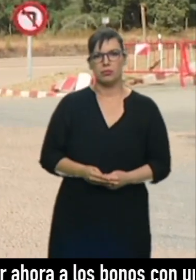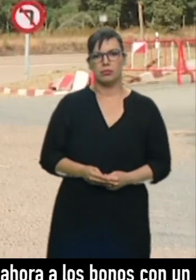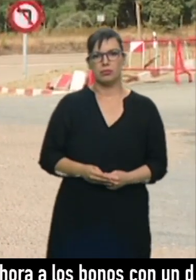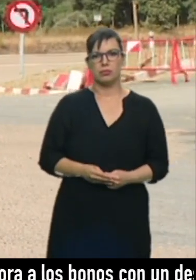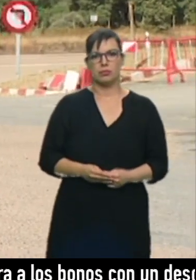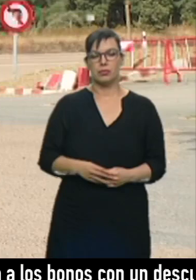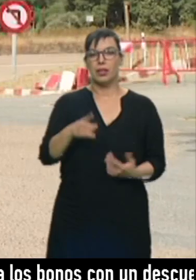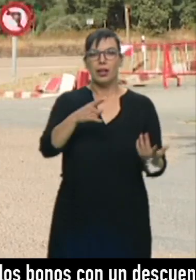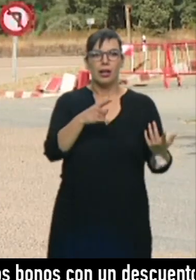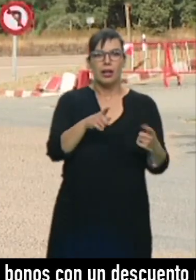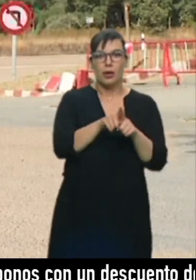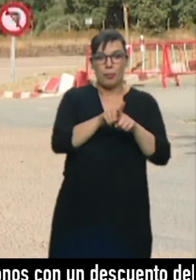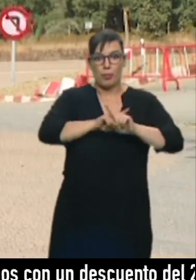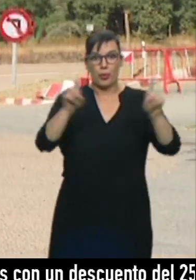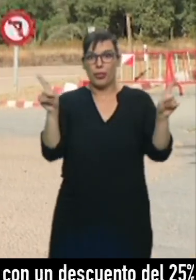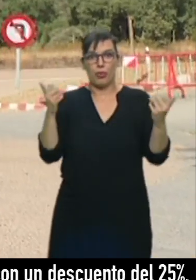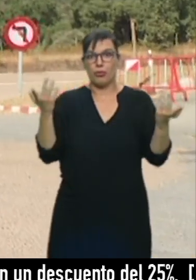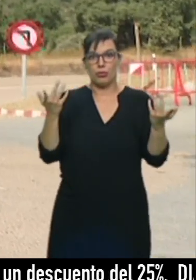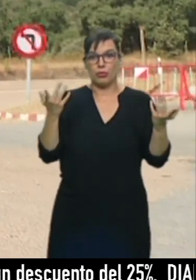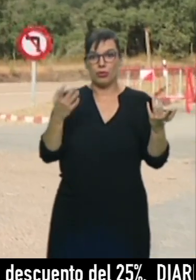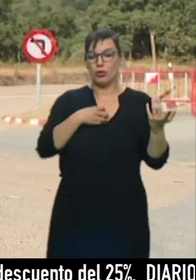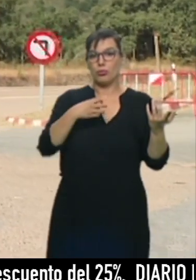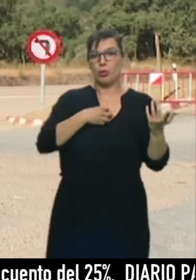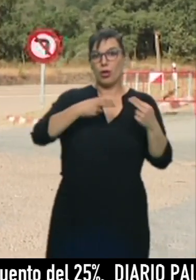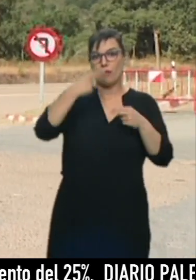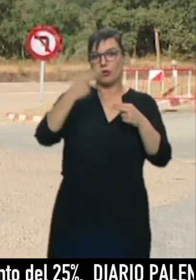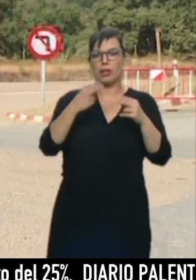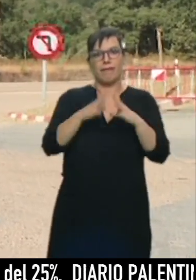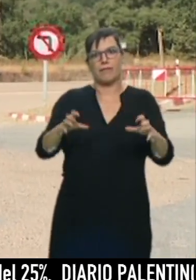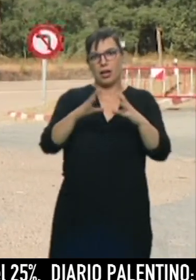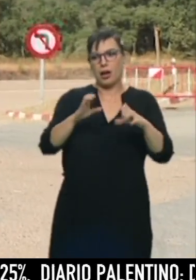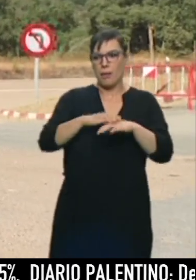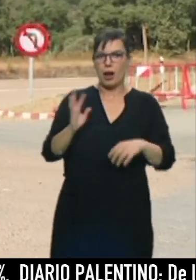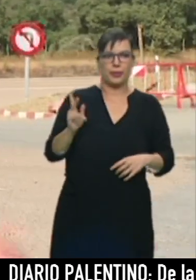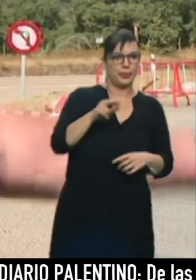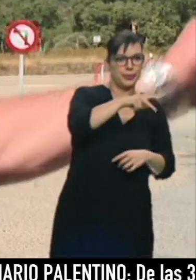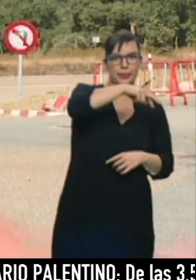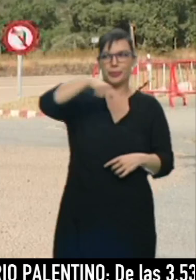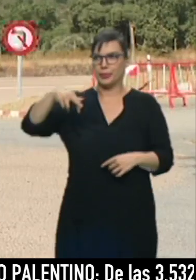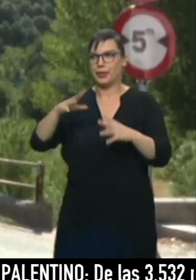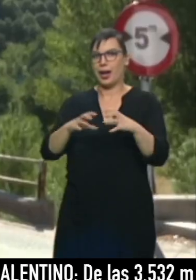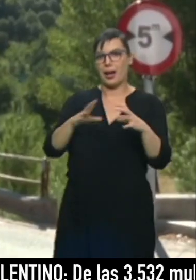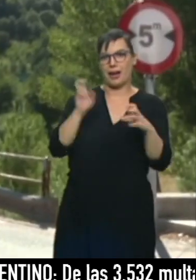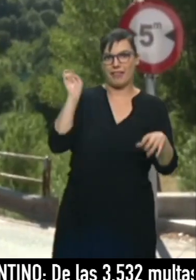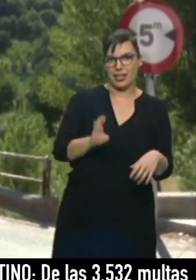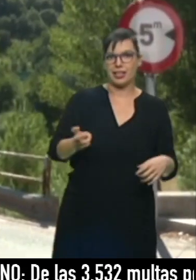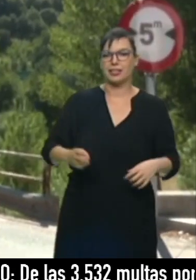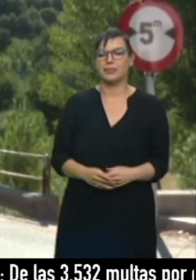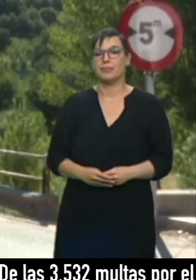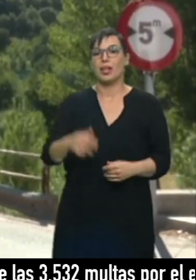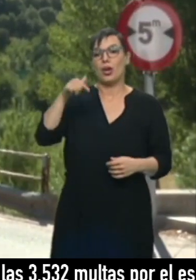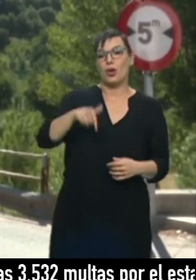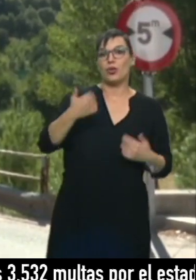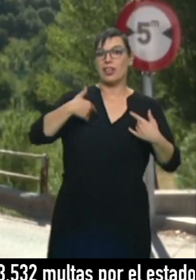Estaba ansioso para que pudiese abrir las fronteras para poder la gente pasar, vivir. Y hoy, con la vuelta a la